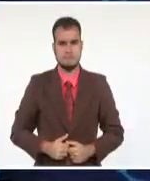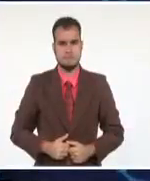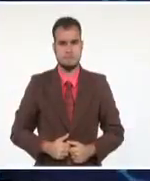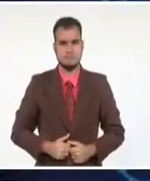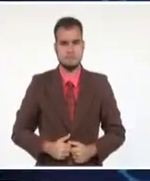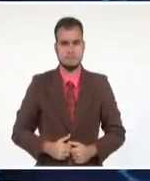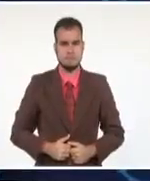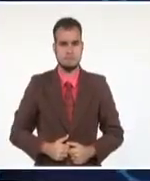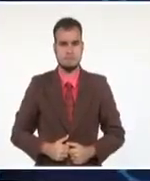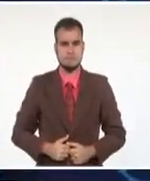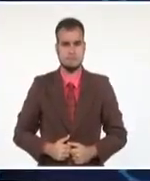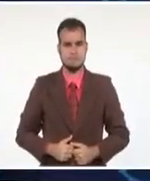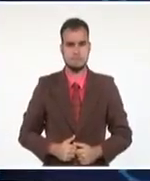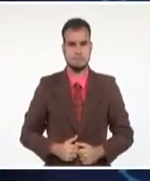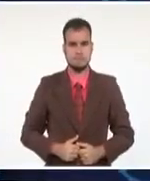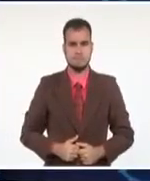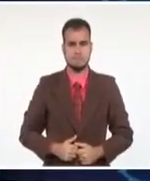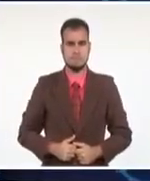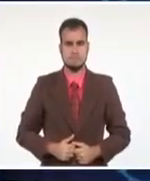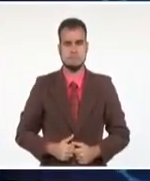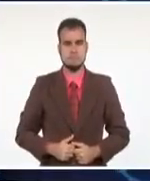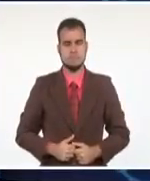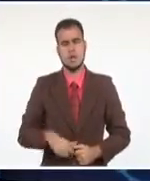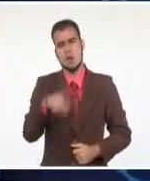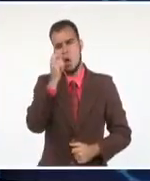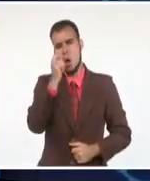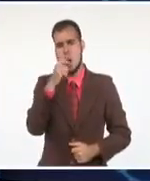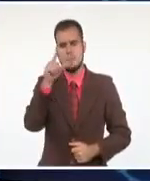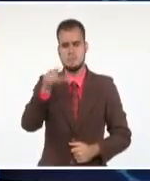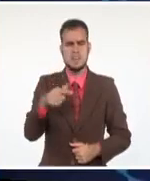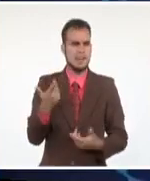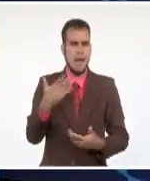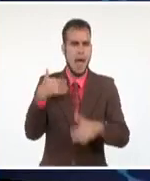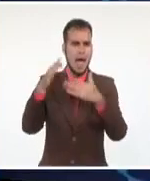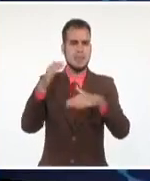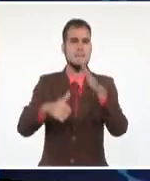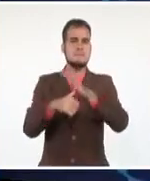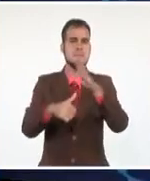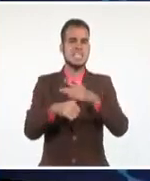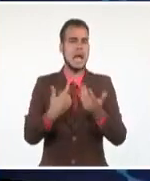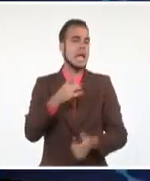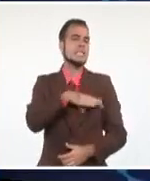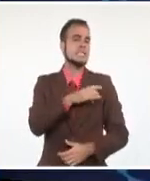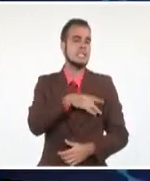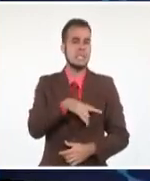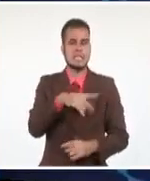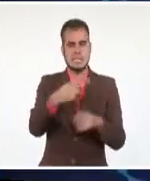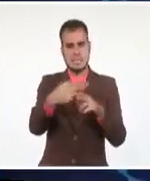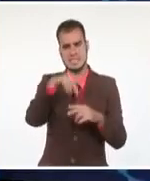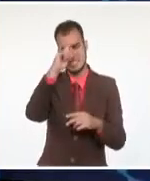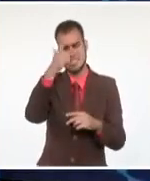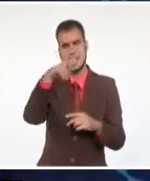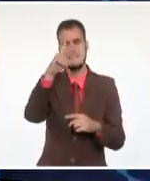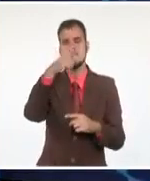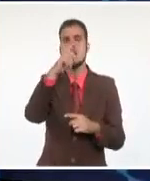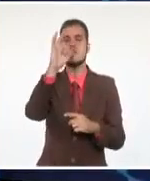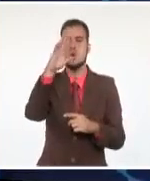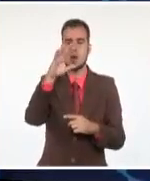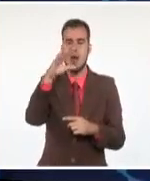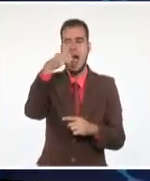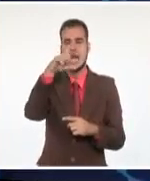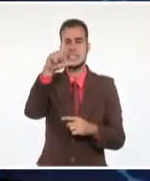Salvador Allende no le pertenece solo a Chile. La figura del expresidente es patrimonio de toda la izquierda latinoamericana y mundial, que lo honra de